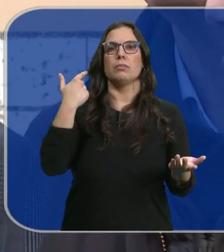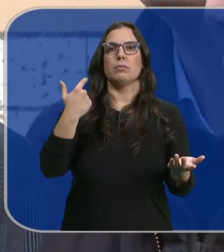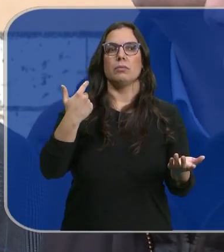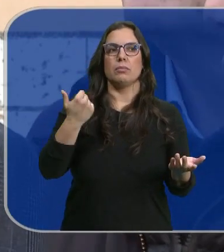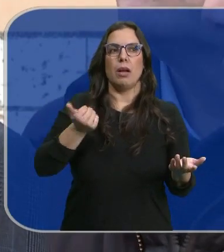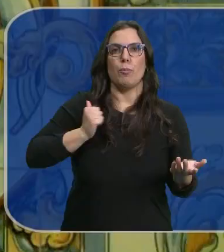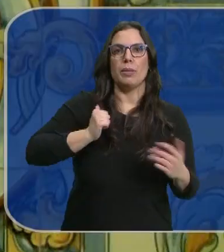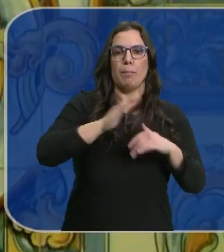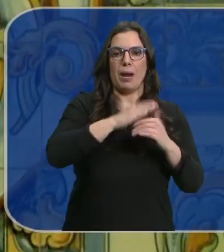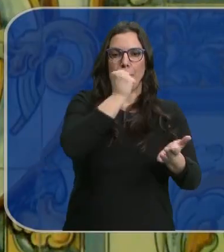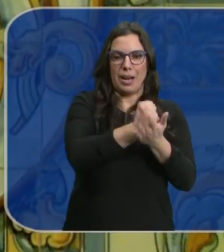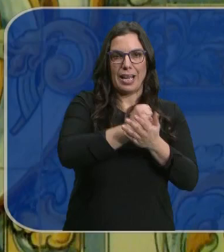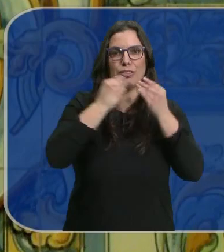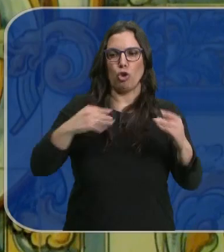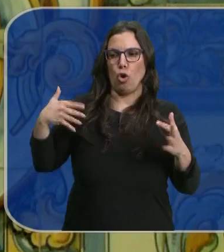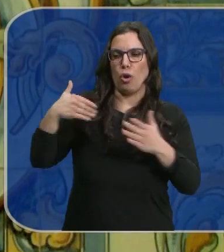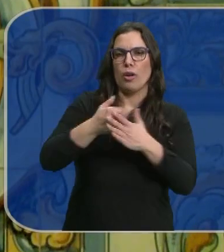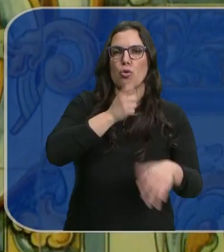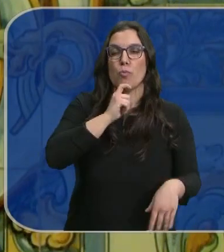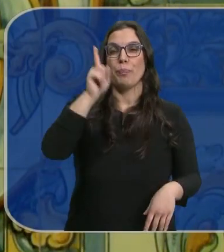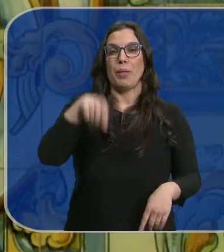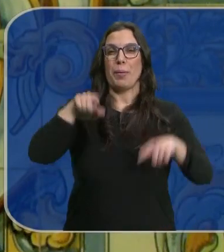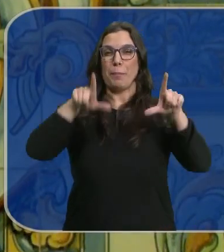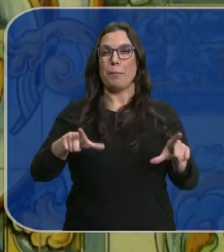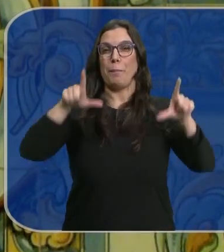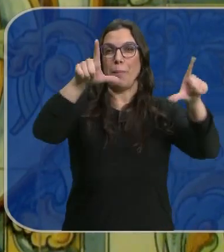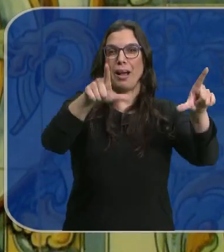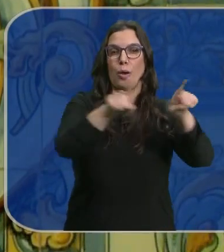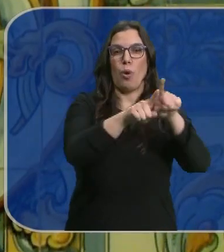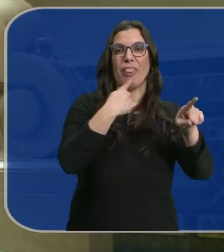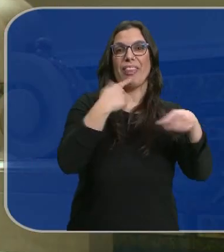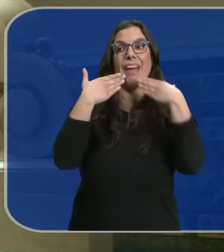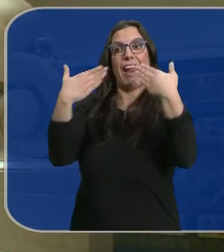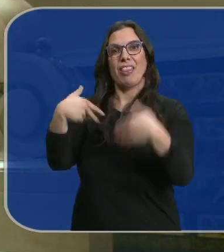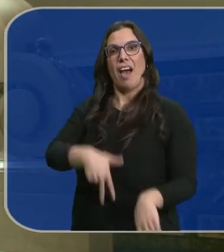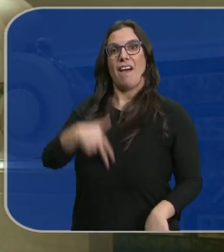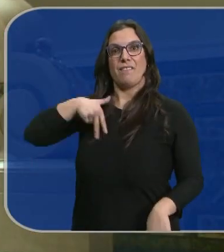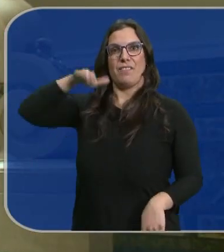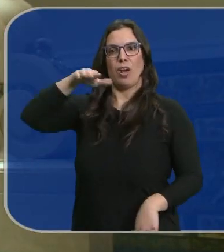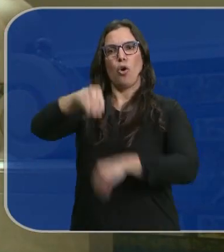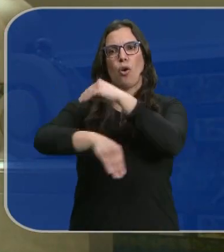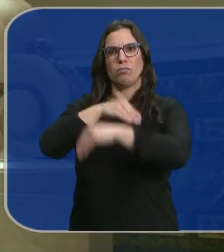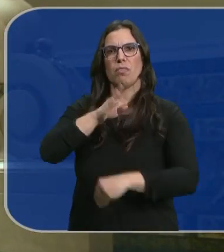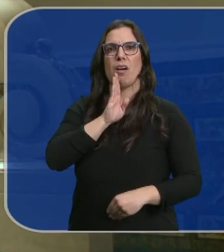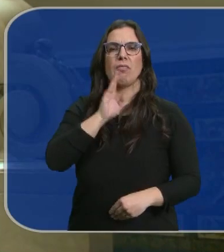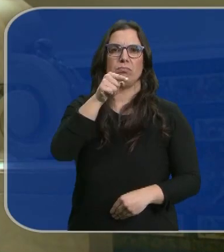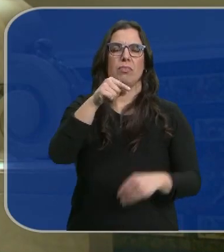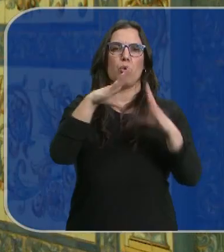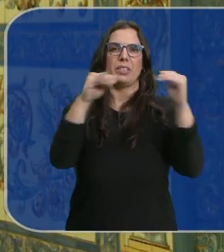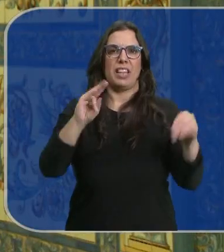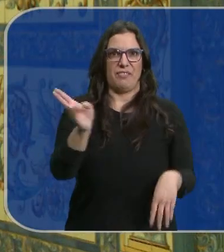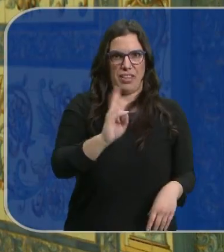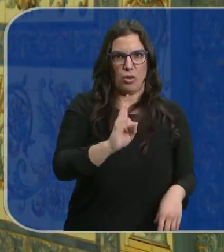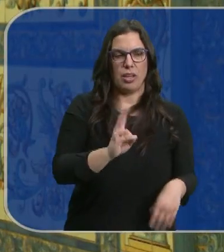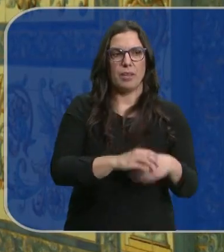utilizan para escribir la historia. También se incluye la placa en agradecimiento a Franco que la Universidad de Valladolid tiene pensado retirar. No tiene